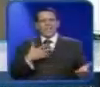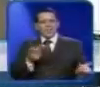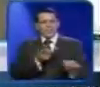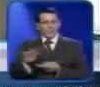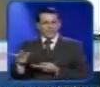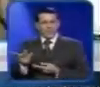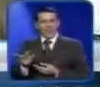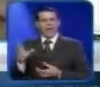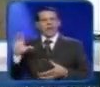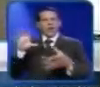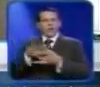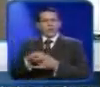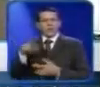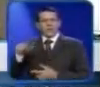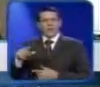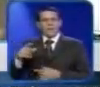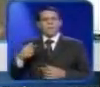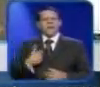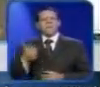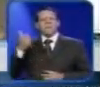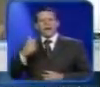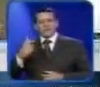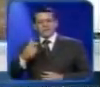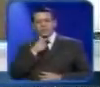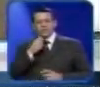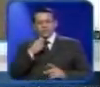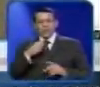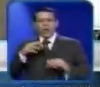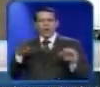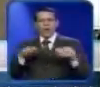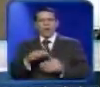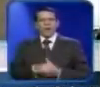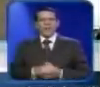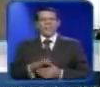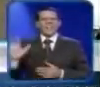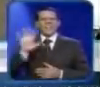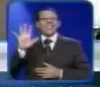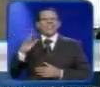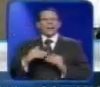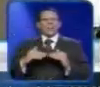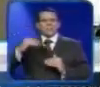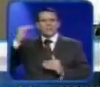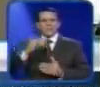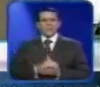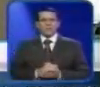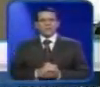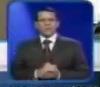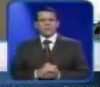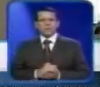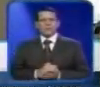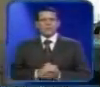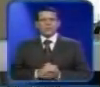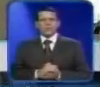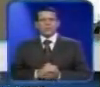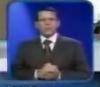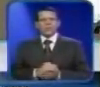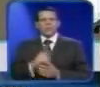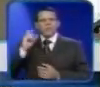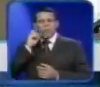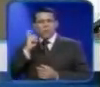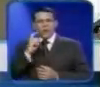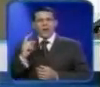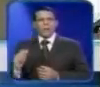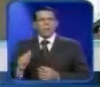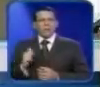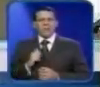a que se unan a este mi más ambicioso proyecto llamado El Quinto Piso, un proyecto musical que espero que se convierta en